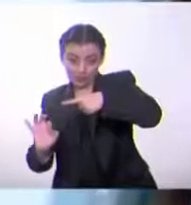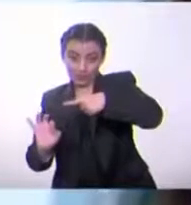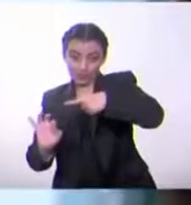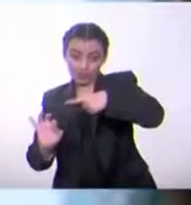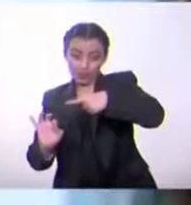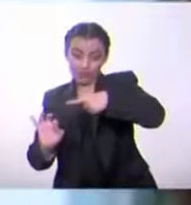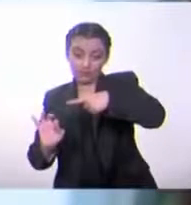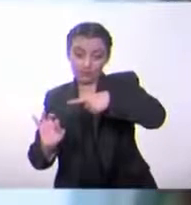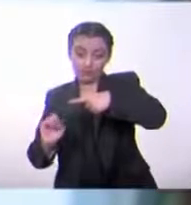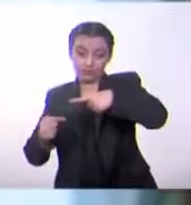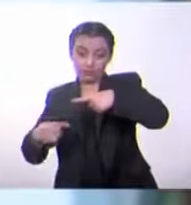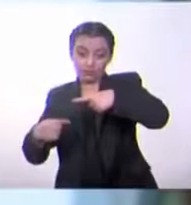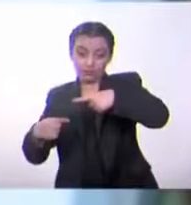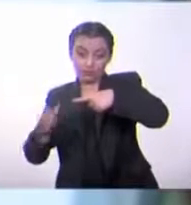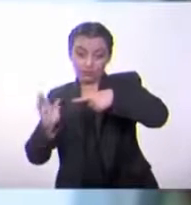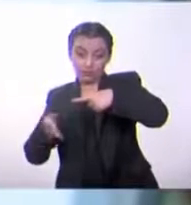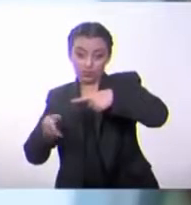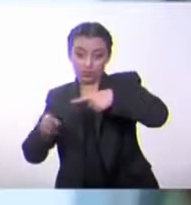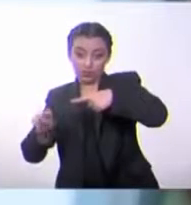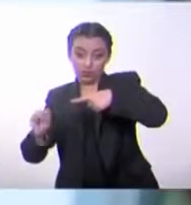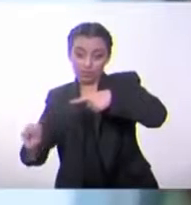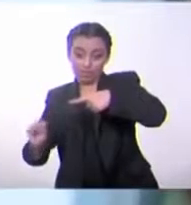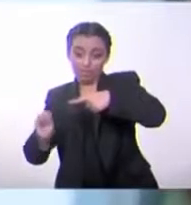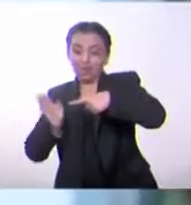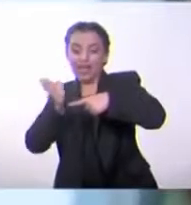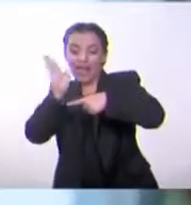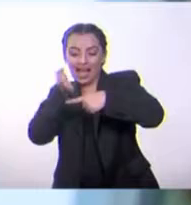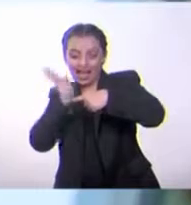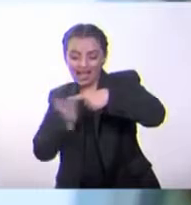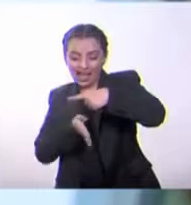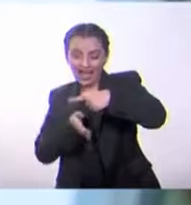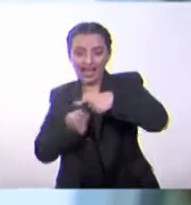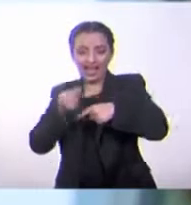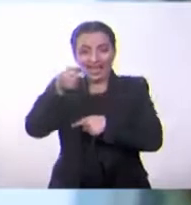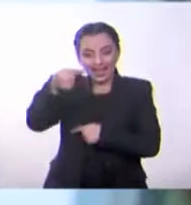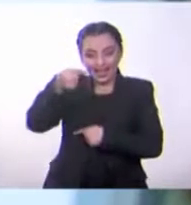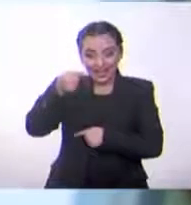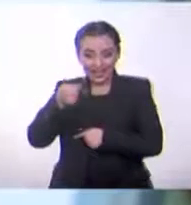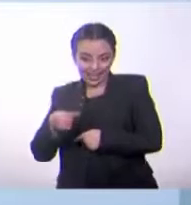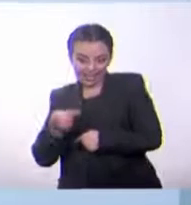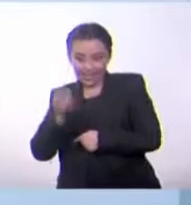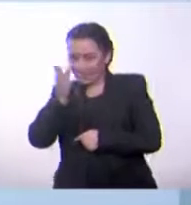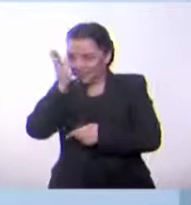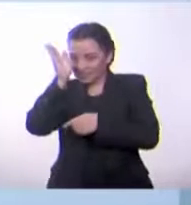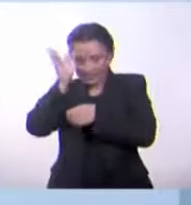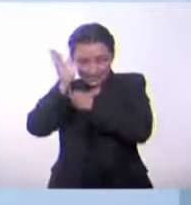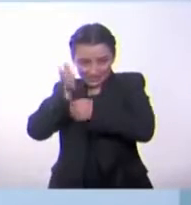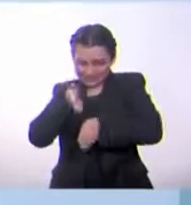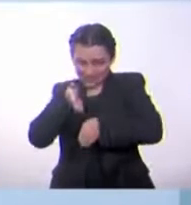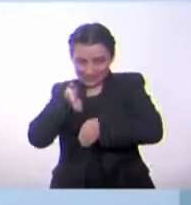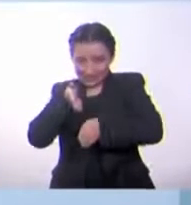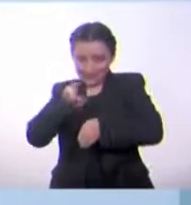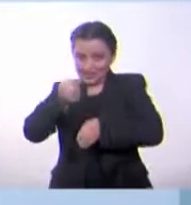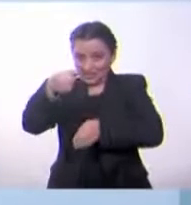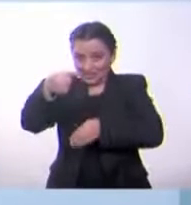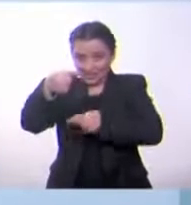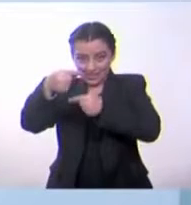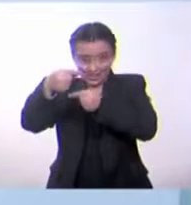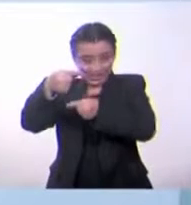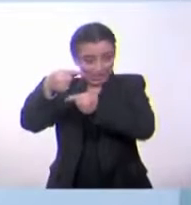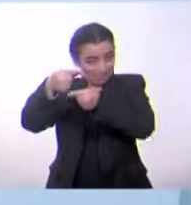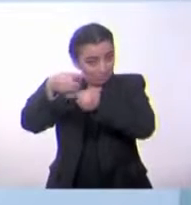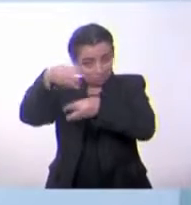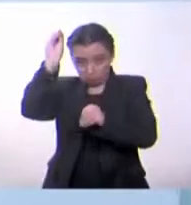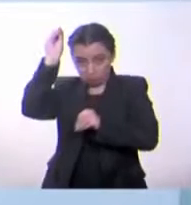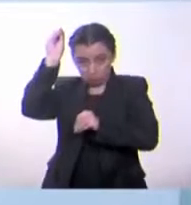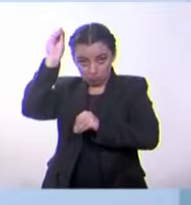De esta manera eliminamos los gramos y calculamos los moles,